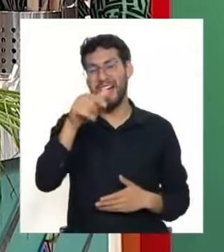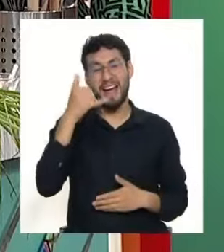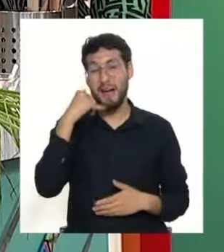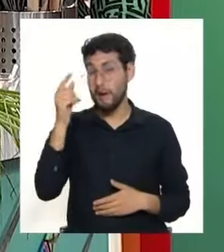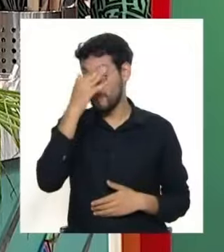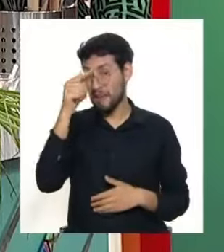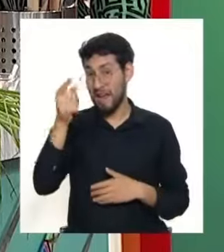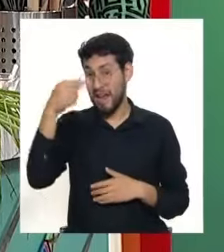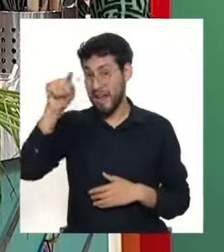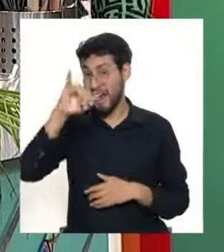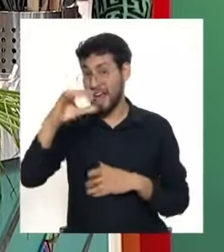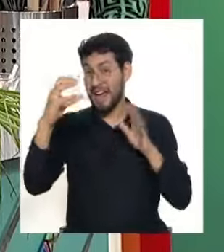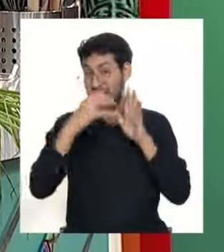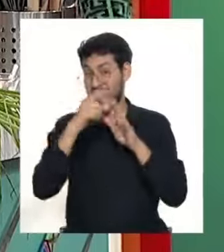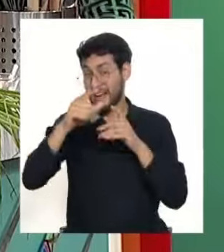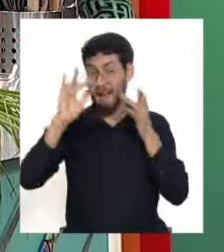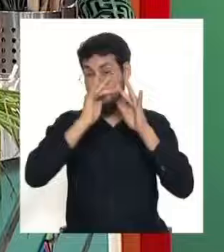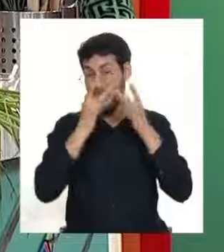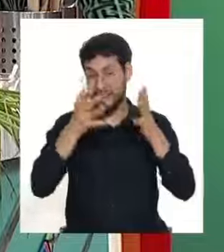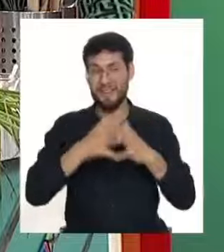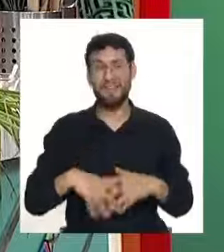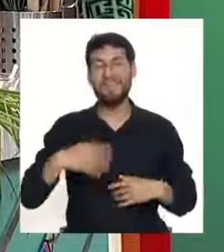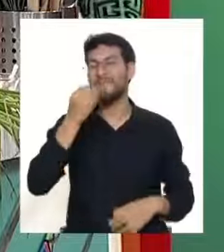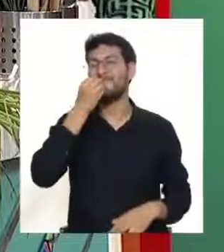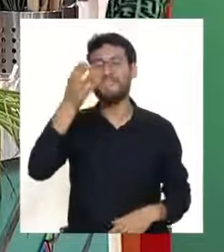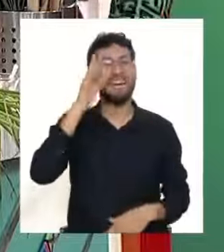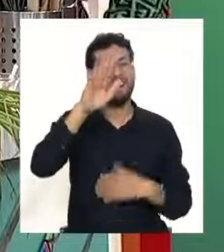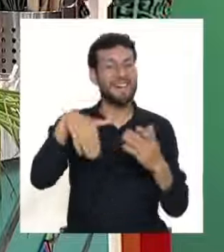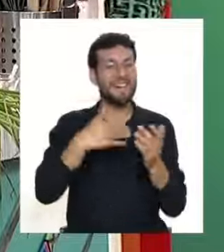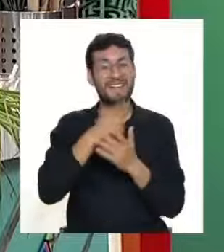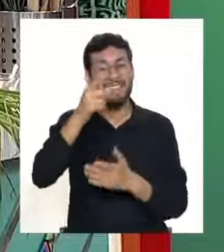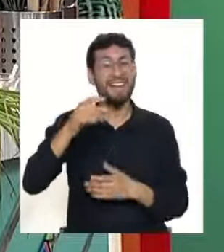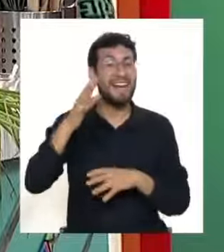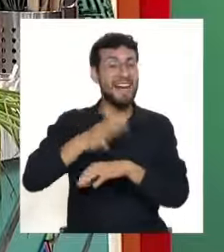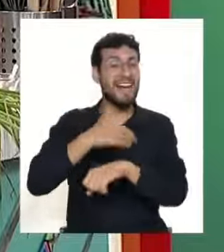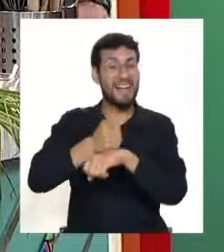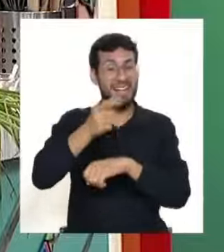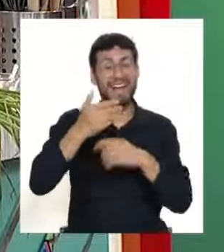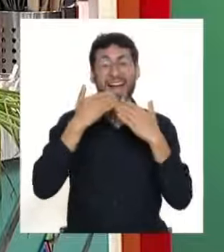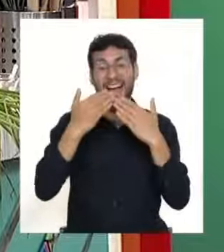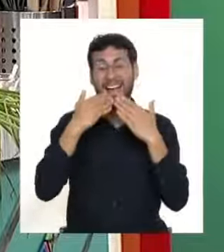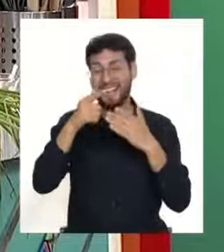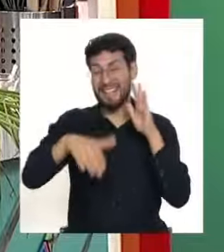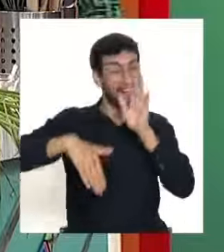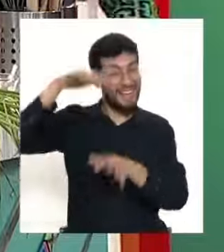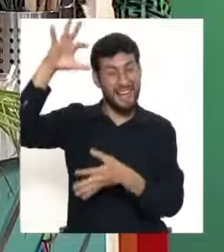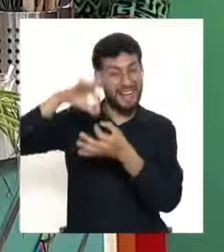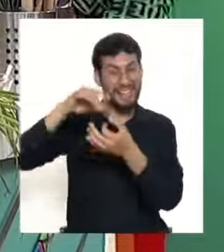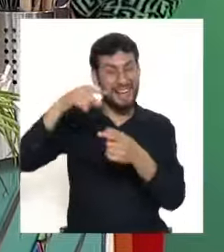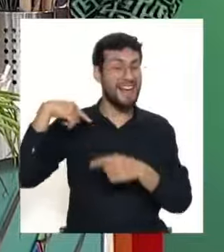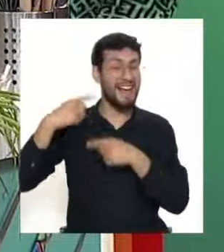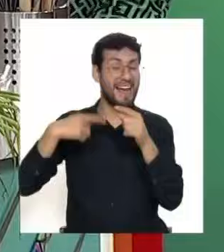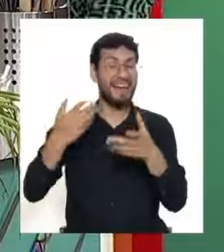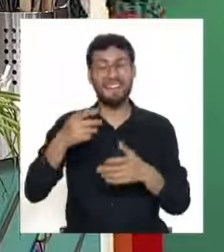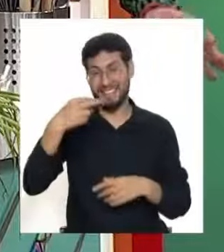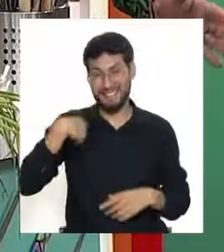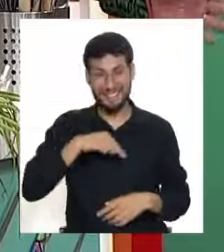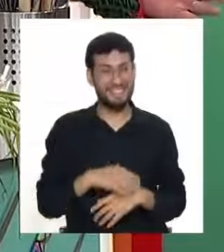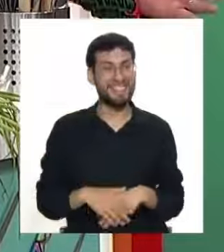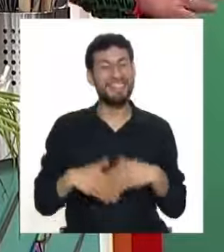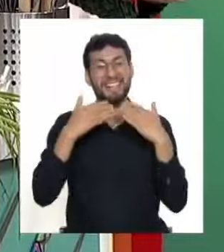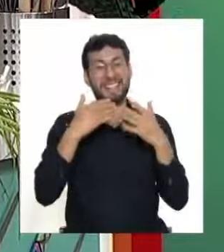olvides de etiquetarnos en nuestras redes sociales. Y a toda Santa Anita también, muchísimas gracias por estar más conectados todos los días con nosotros.